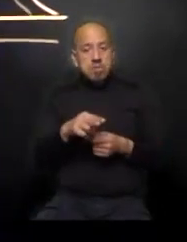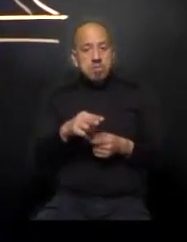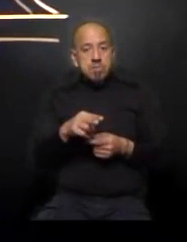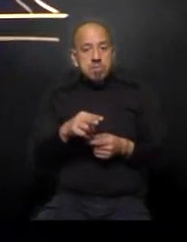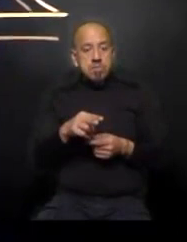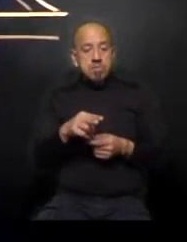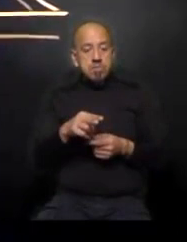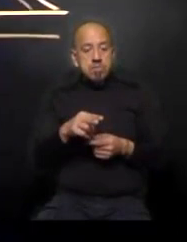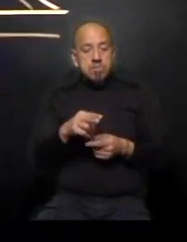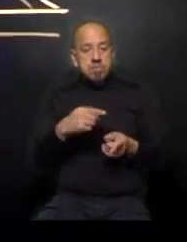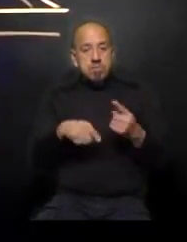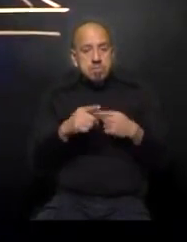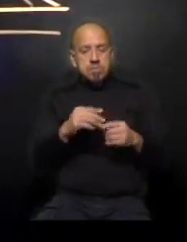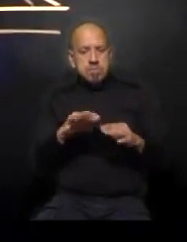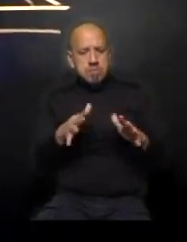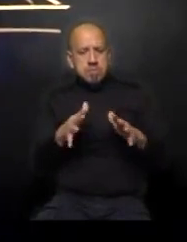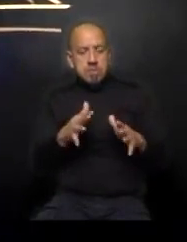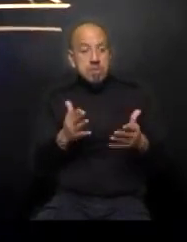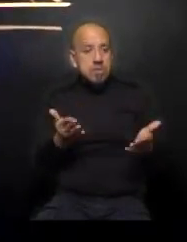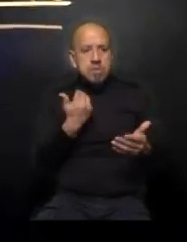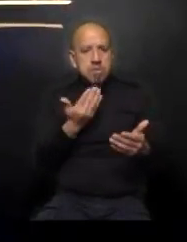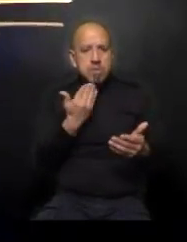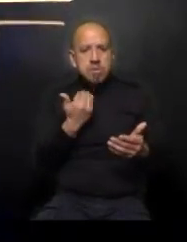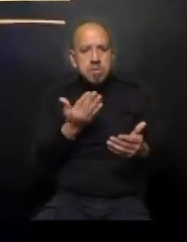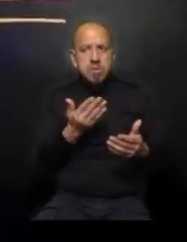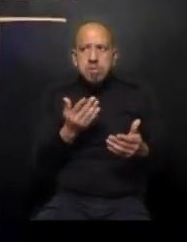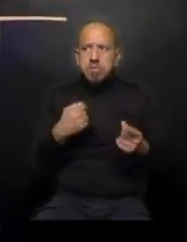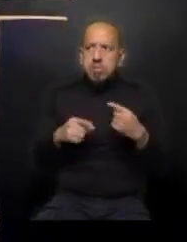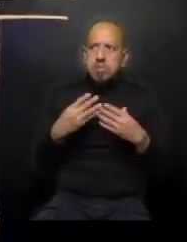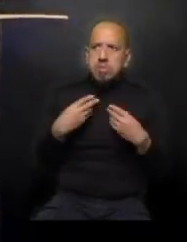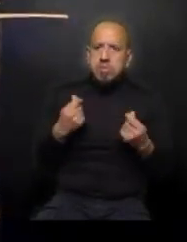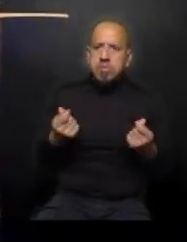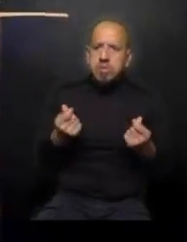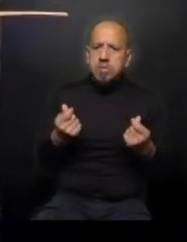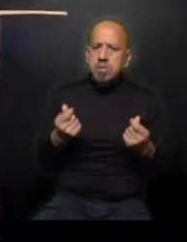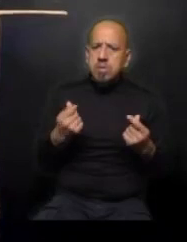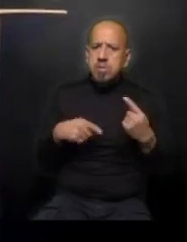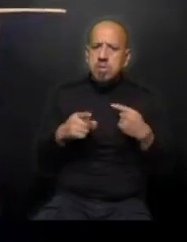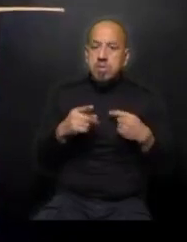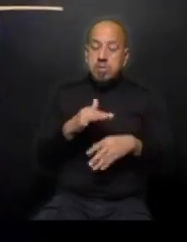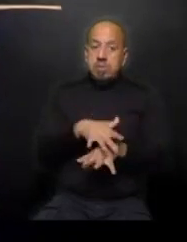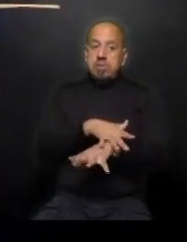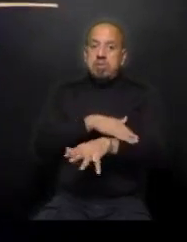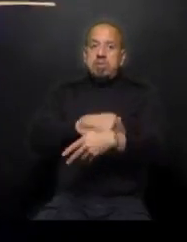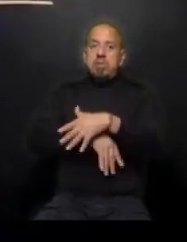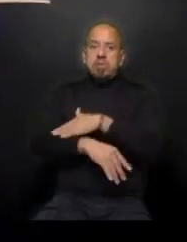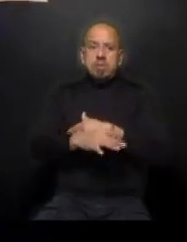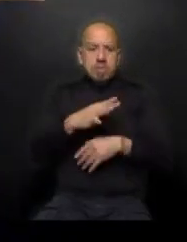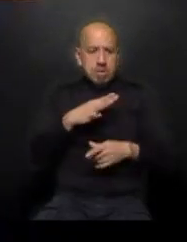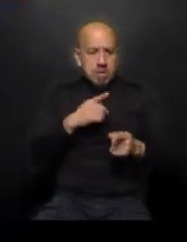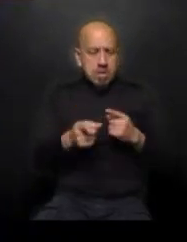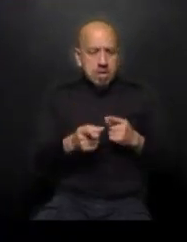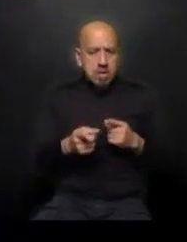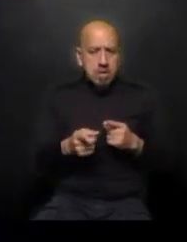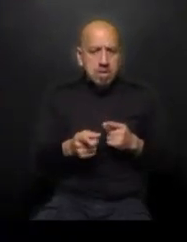lívida y temblando sin saber por qué Jordán sintió que los cabellos se l erizaban Qué hay Qué